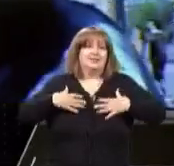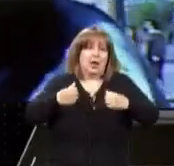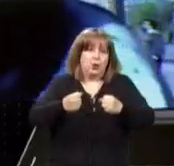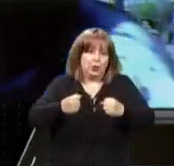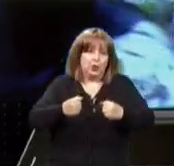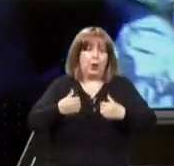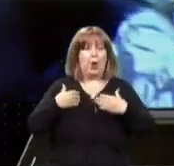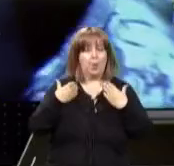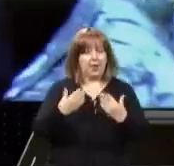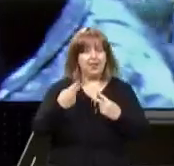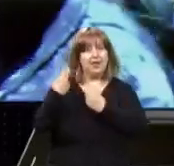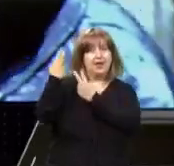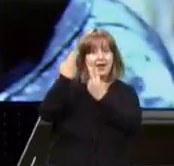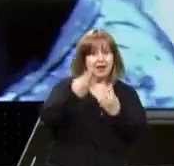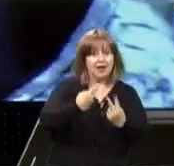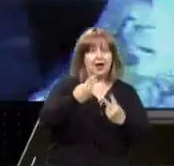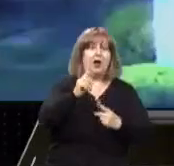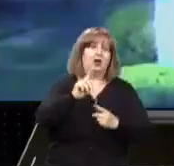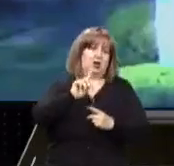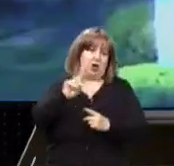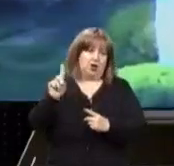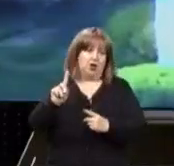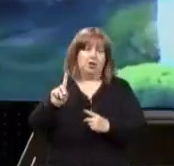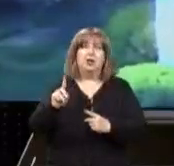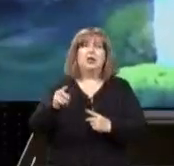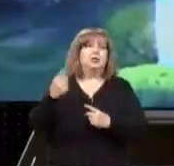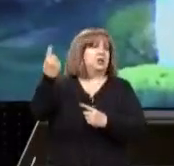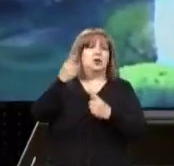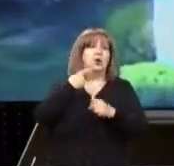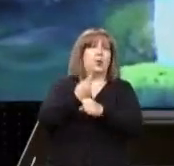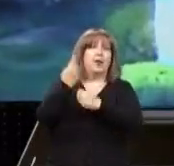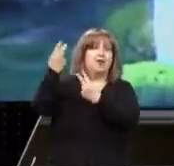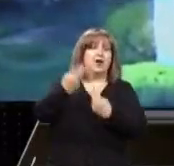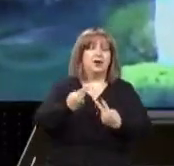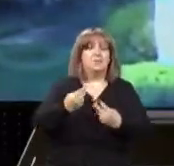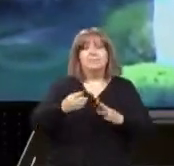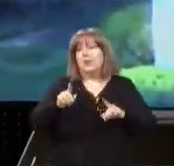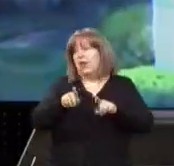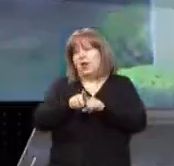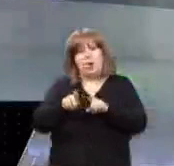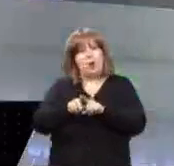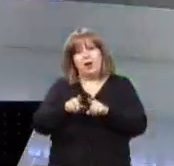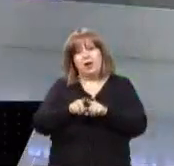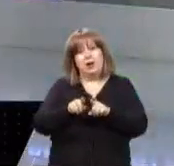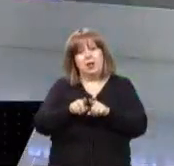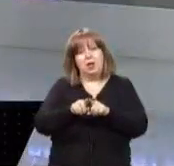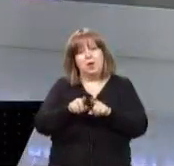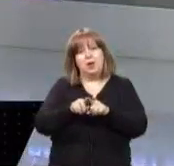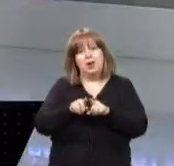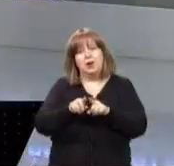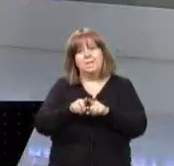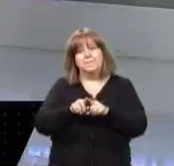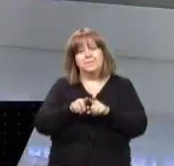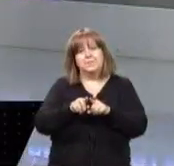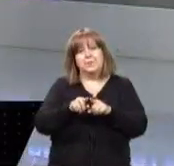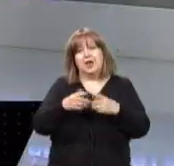verdad y que se determine y cuente todo lo que hizo y lo que vivió. Claro, aunque la pena no recaiga